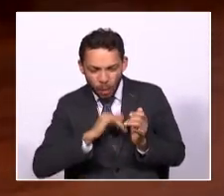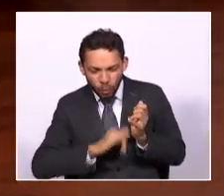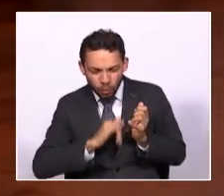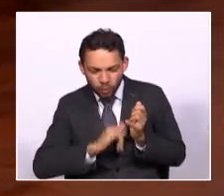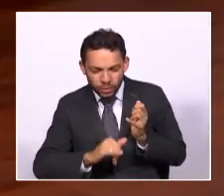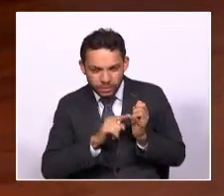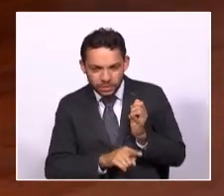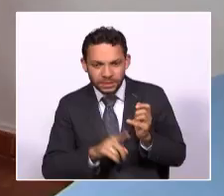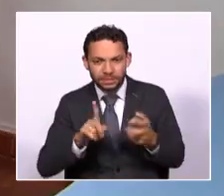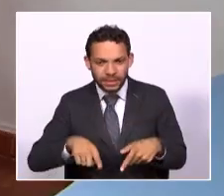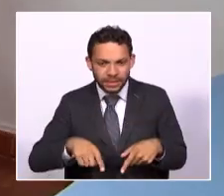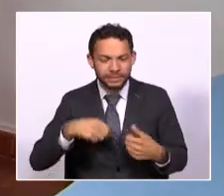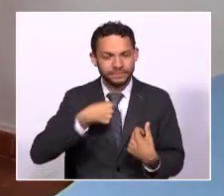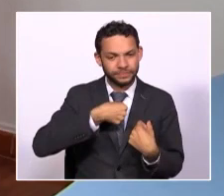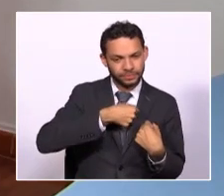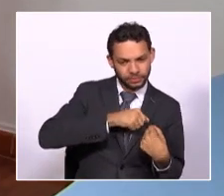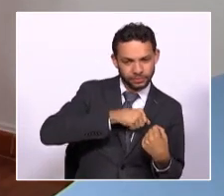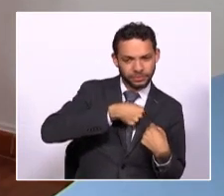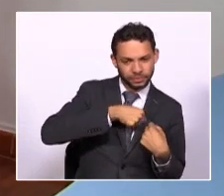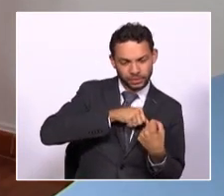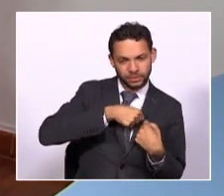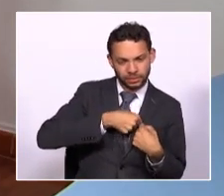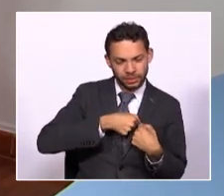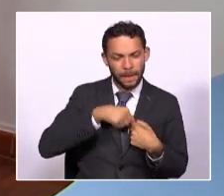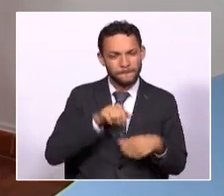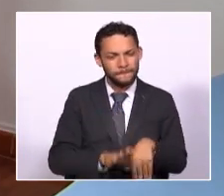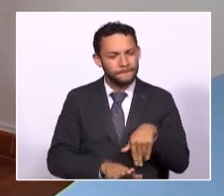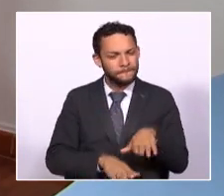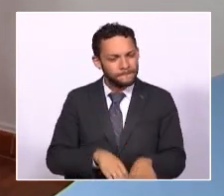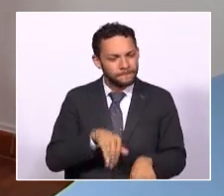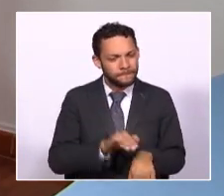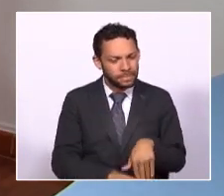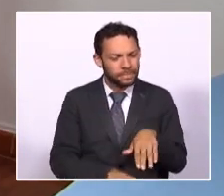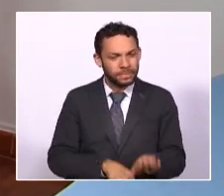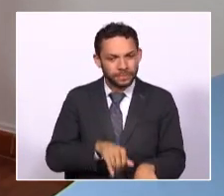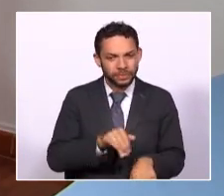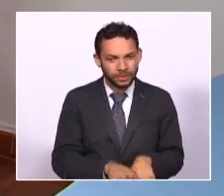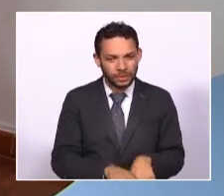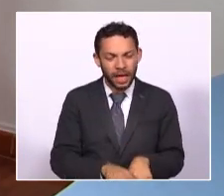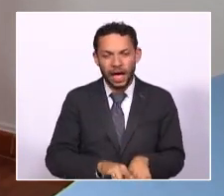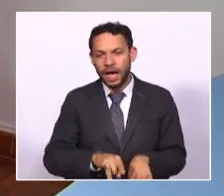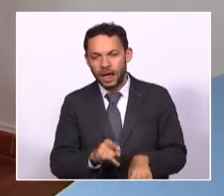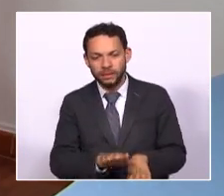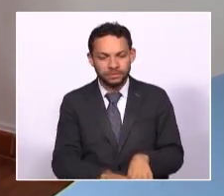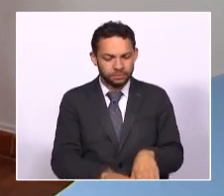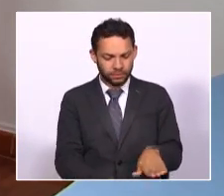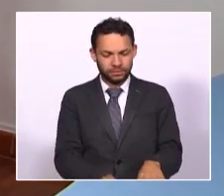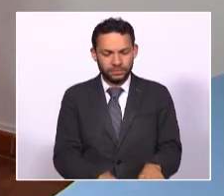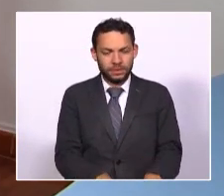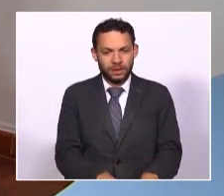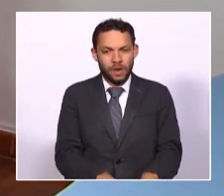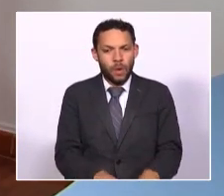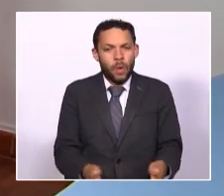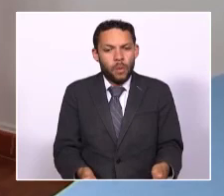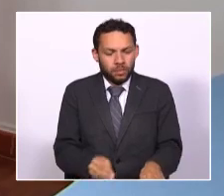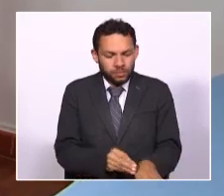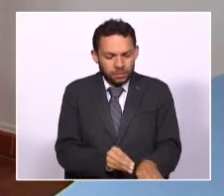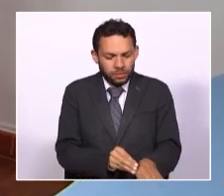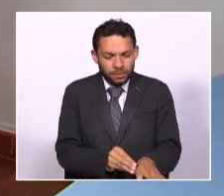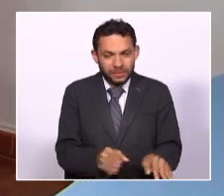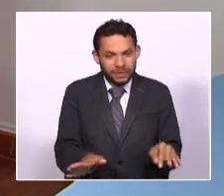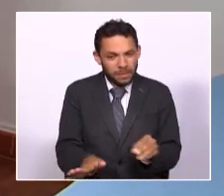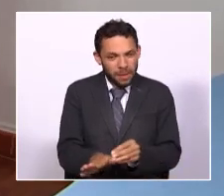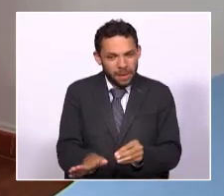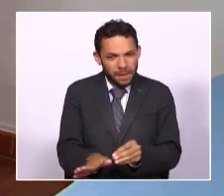anterior de la rodilla, y un punto muy importante para poder observar el desequilibrio estructural es ver la posición de los tobillos o de los